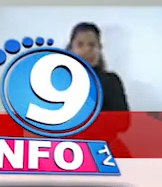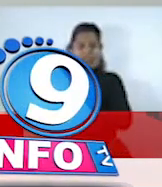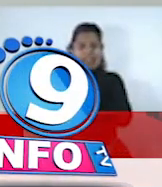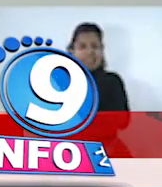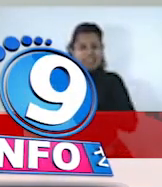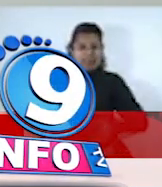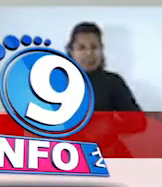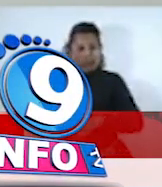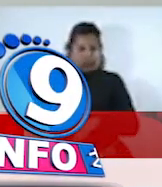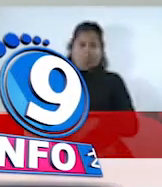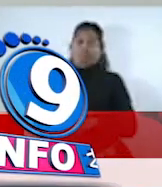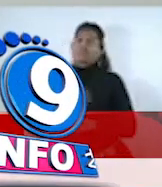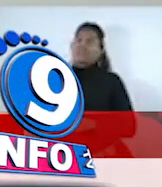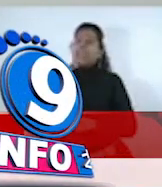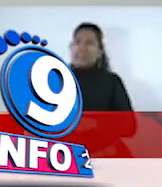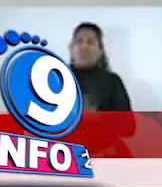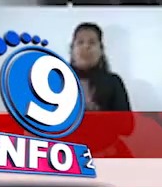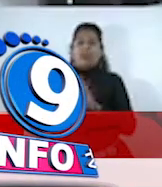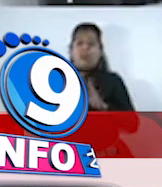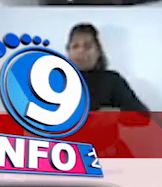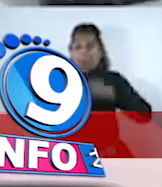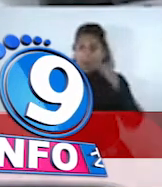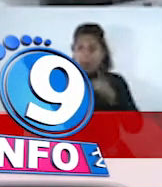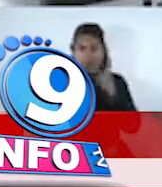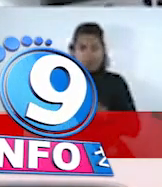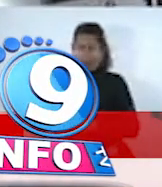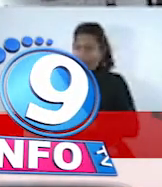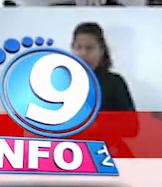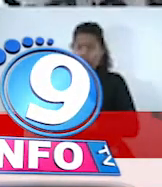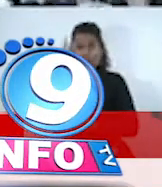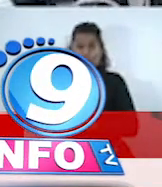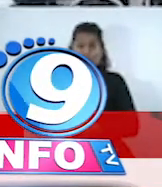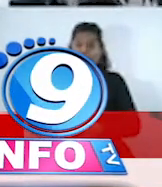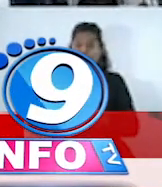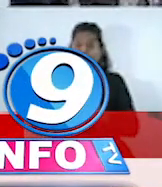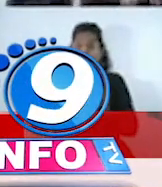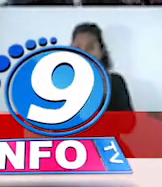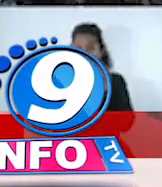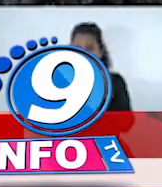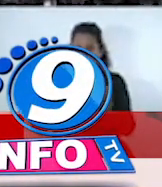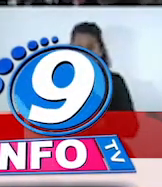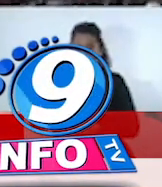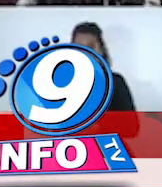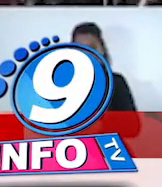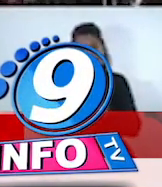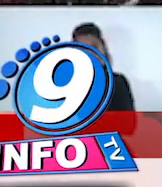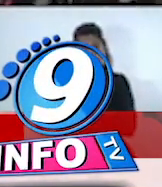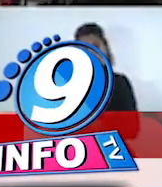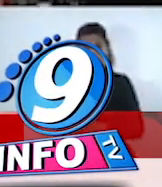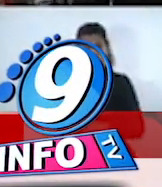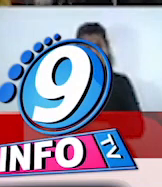que va más allá del discurso, de las palabras. Esta nueva gobernanza realiza acciones contundentes para el combate